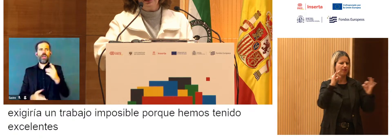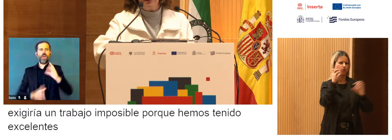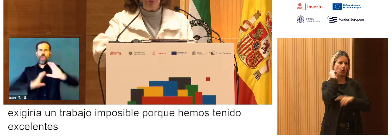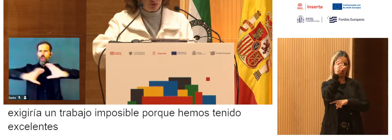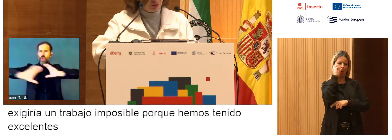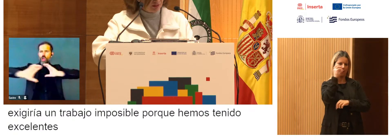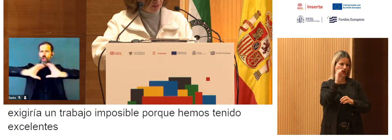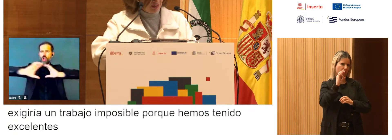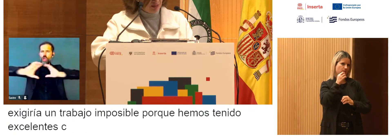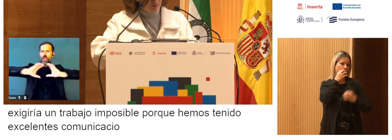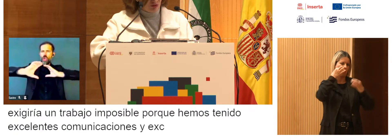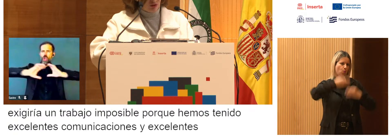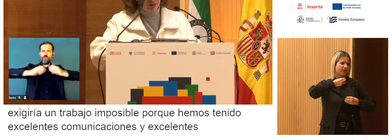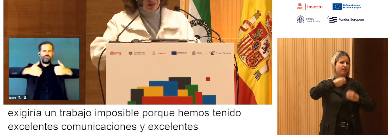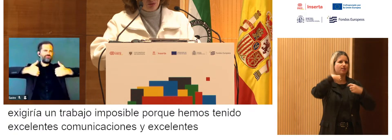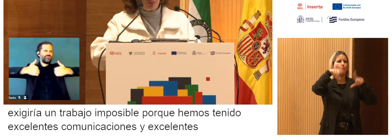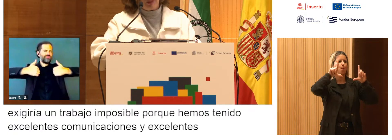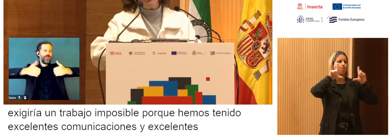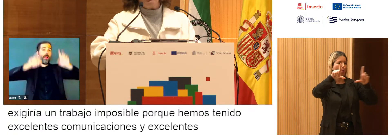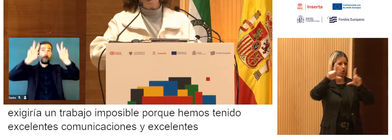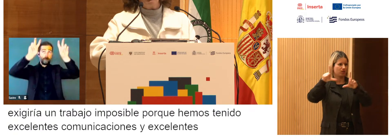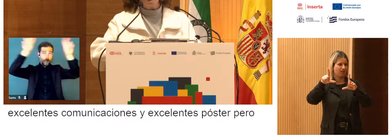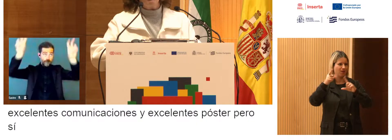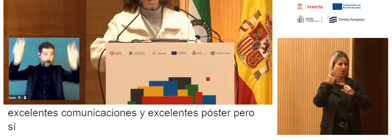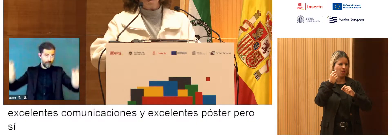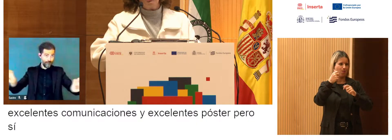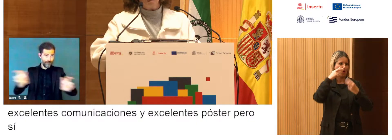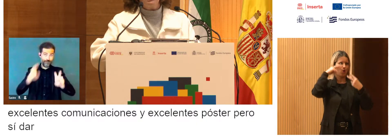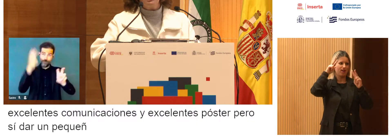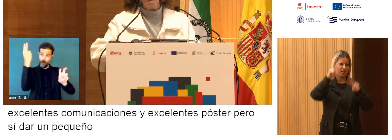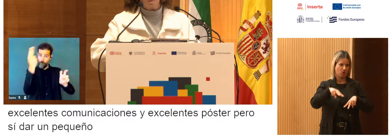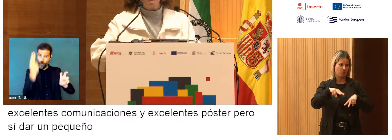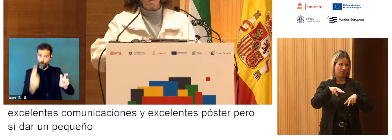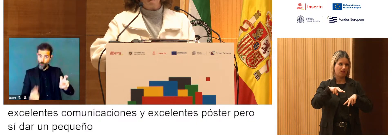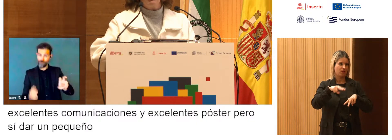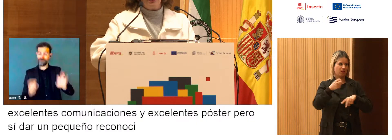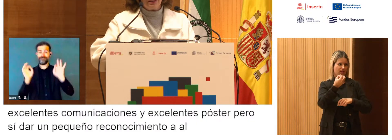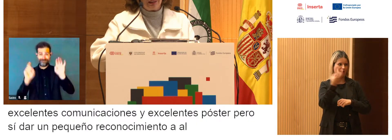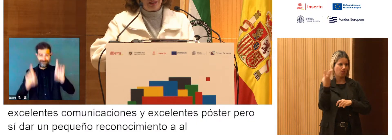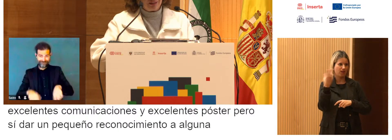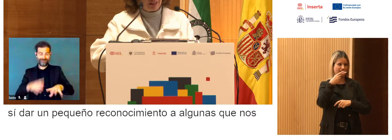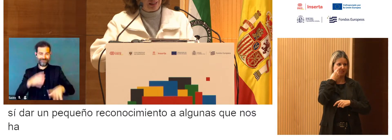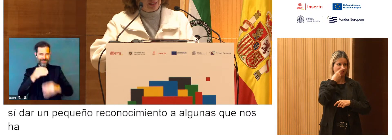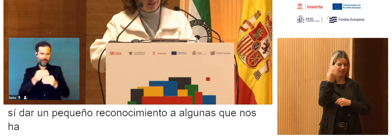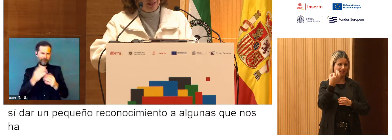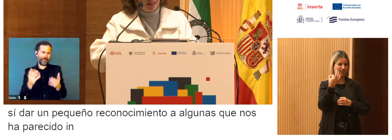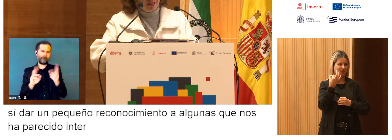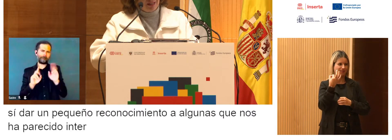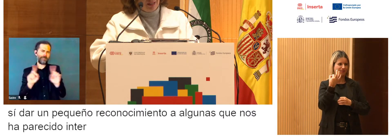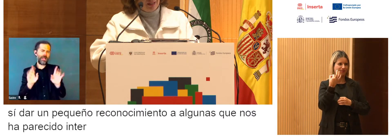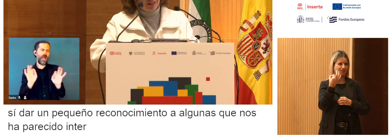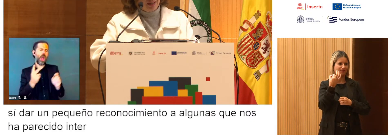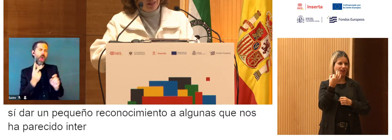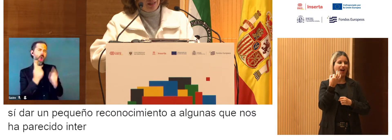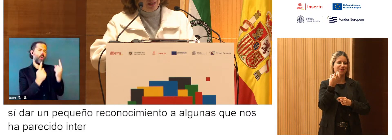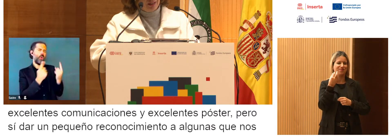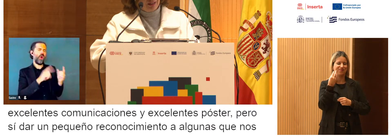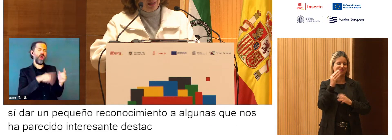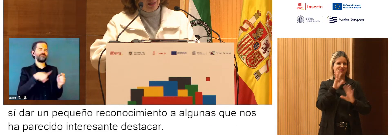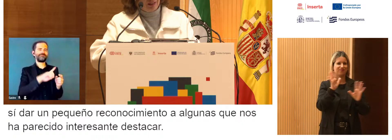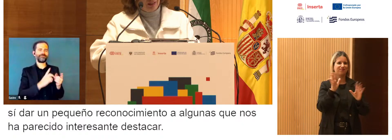y excelentes póster, pero sí dar un pequeño reconocimiento a algunas que nos ha parecido interesante destacar.